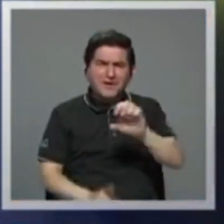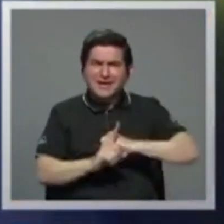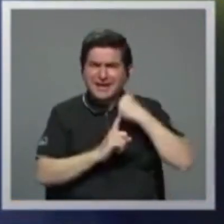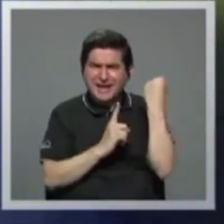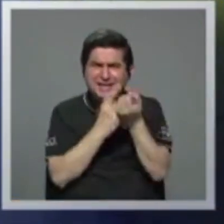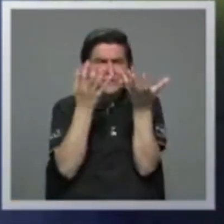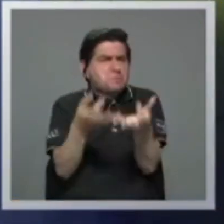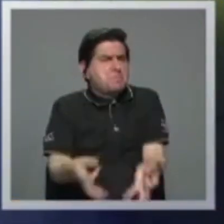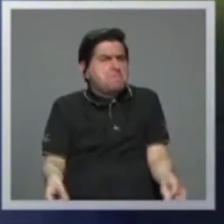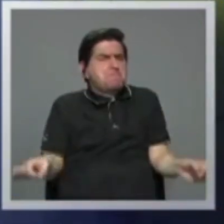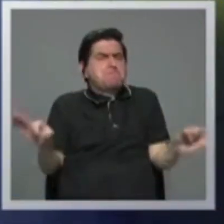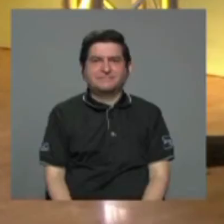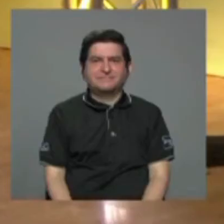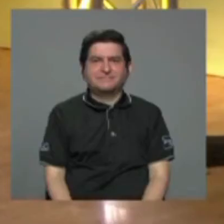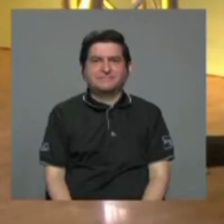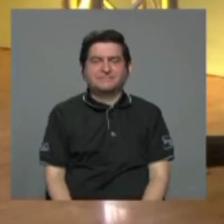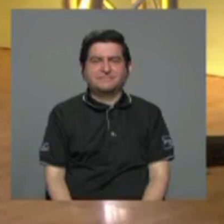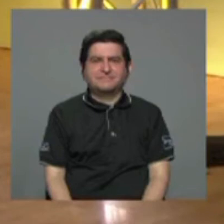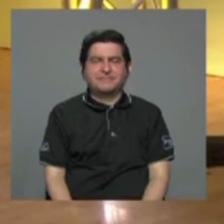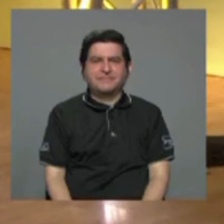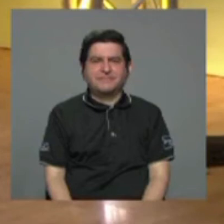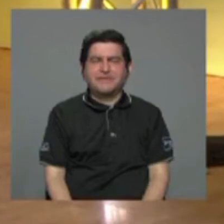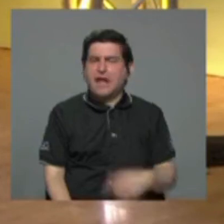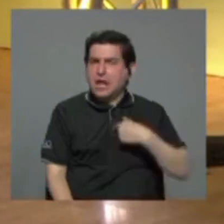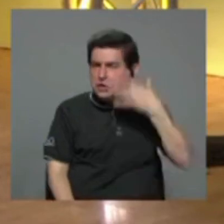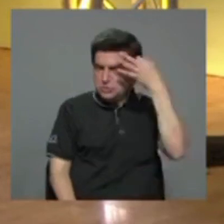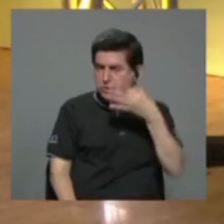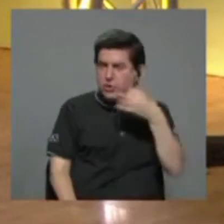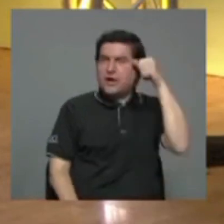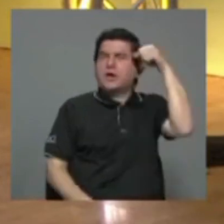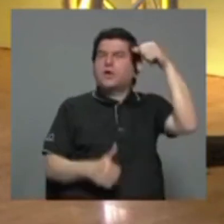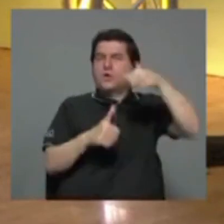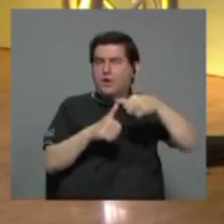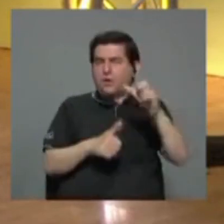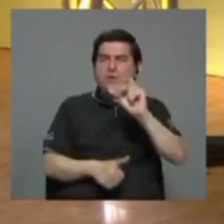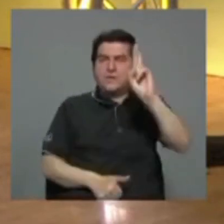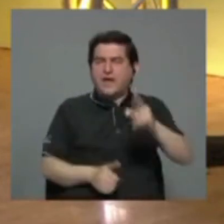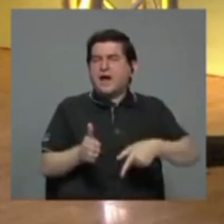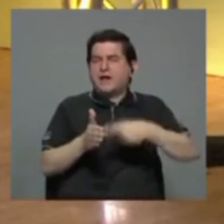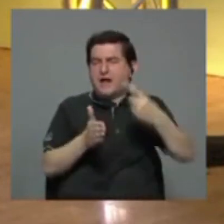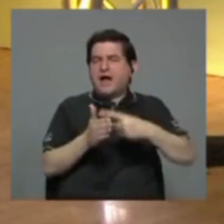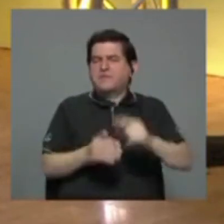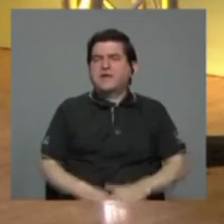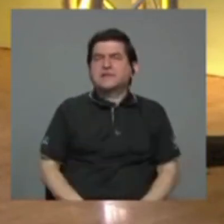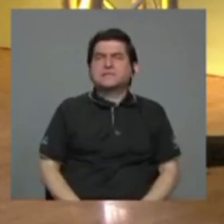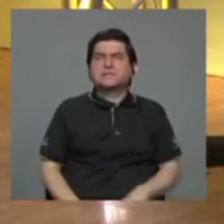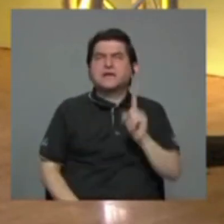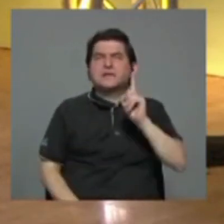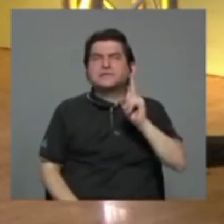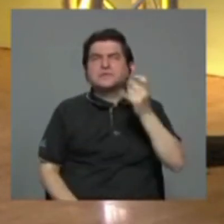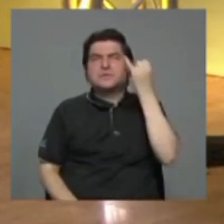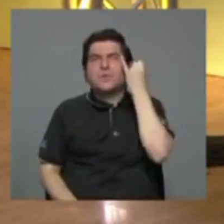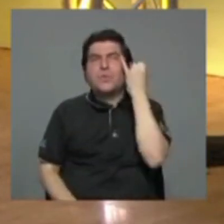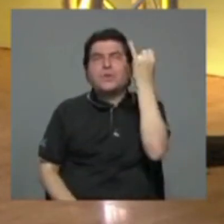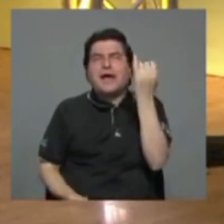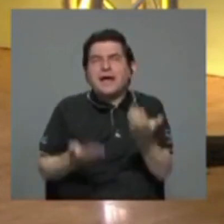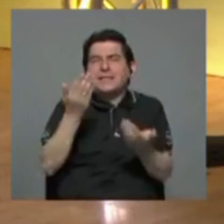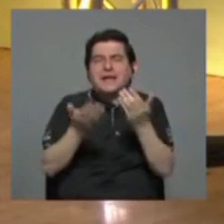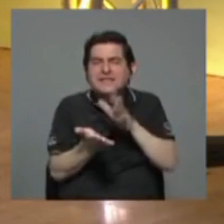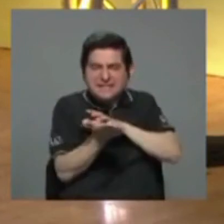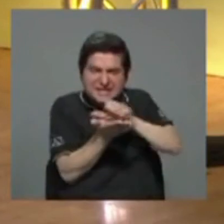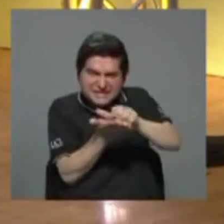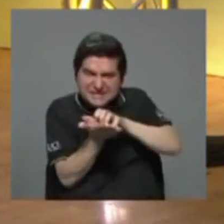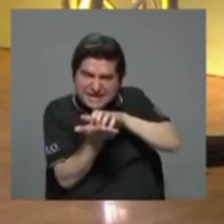es importante. Creo que debemos tomar en cuenta que en Costa Rica a veces tenemos una tendencia un poco